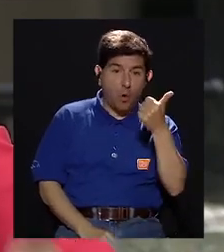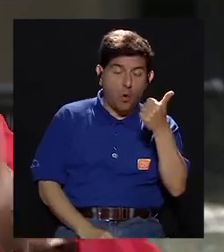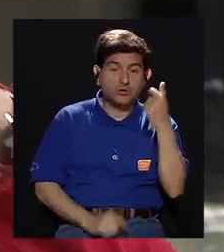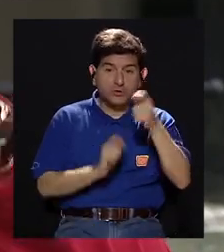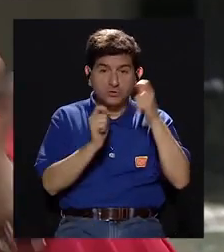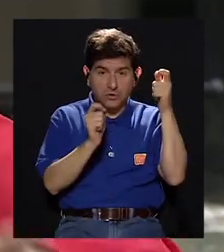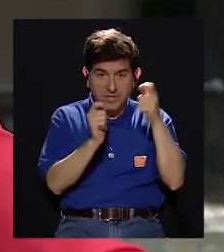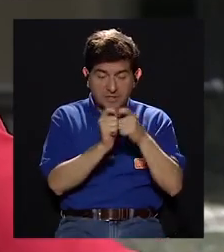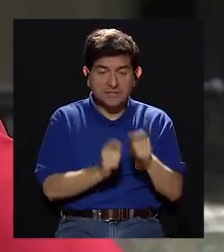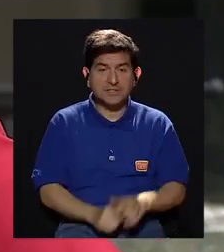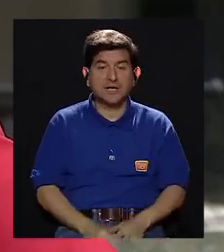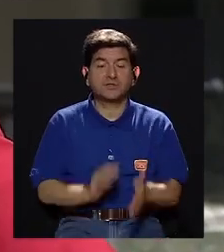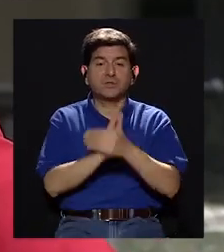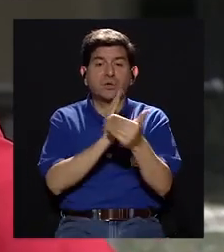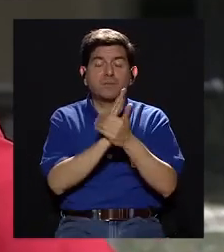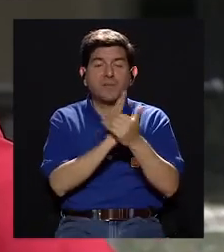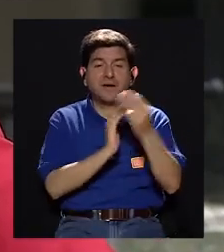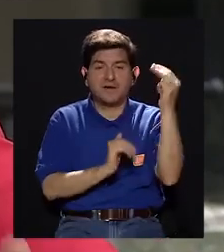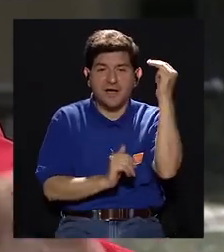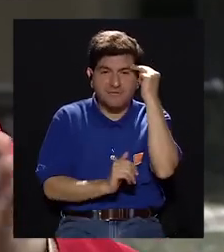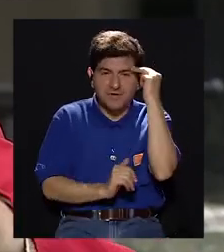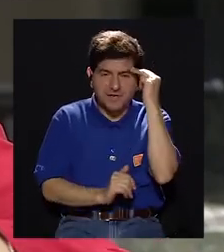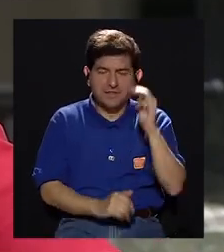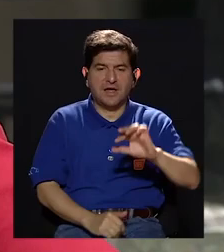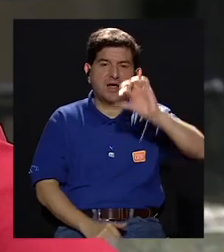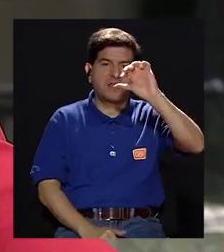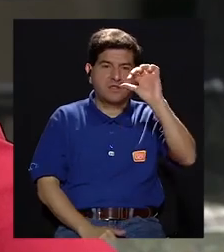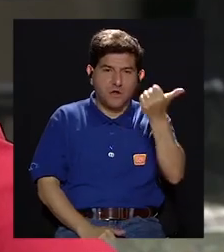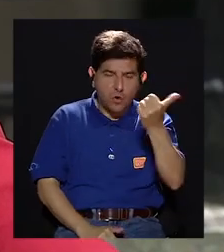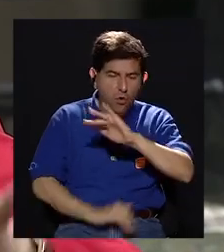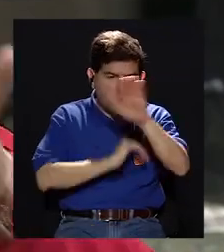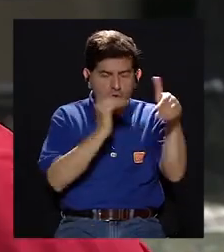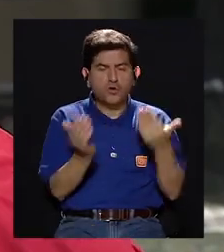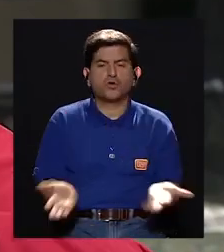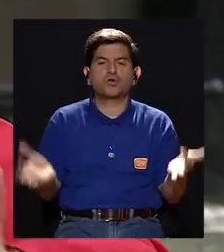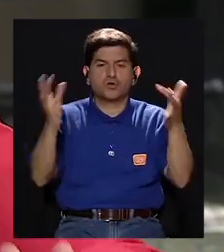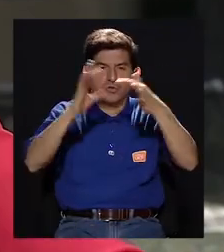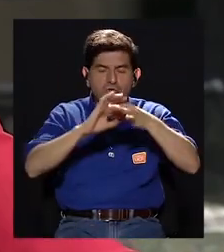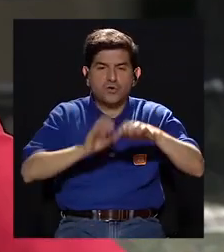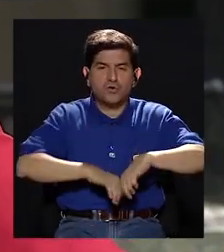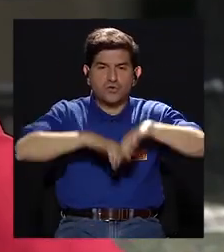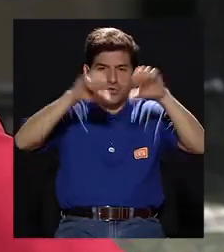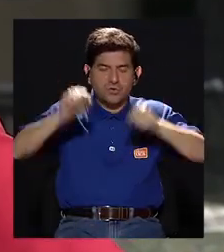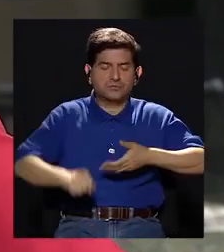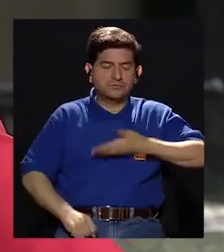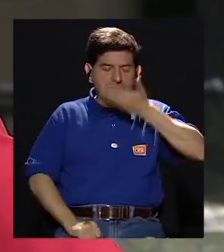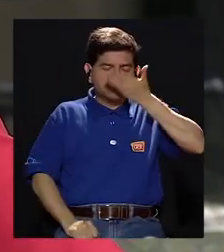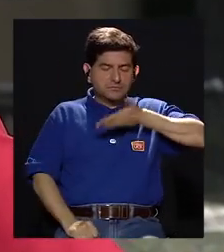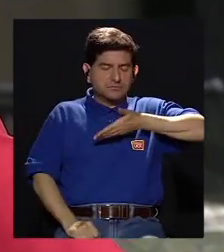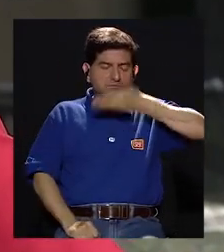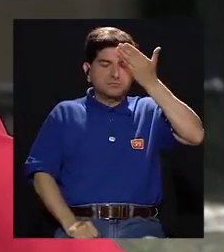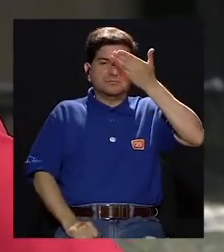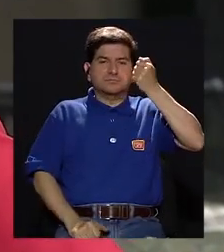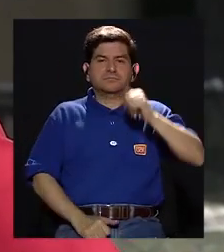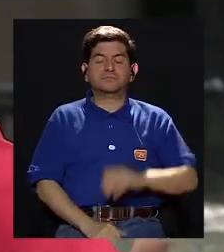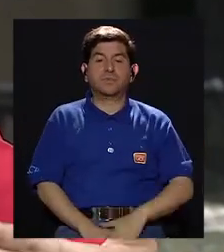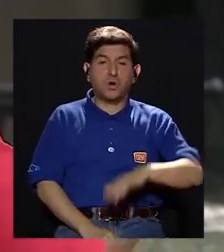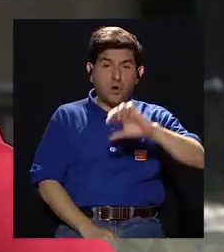otro punto específico para facultades mentales. Otro punto, todo lo que tiene que ver con el sistema